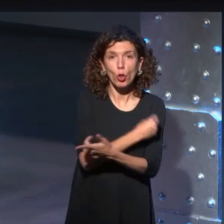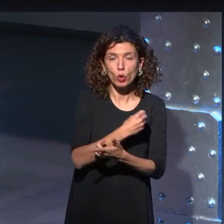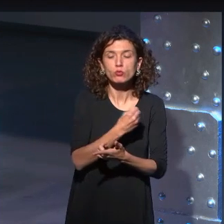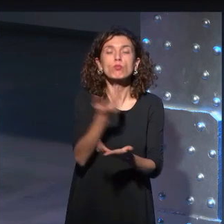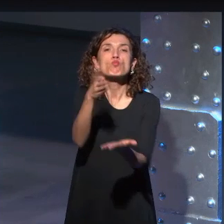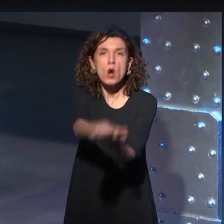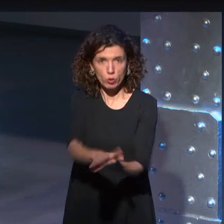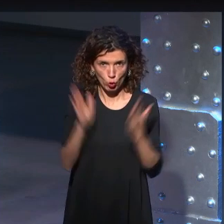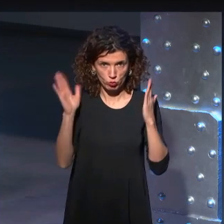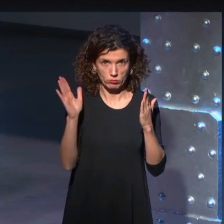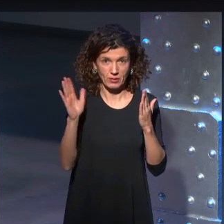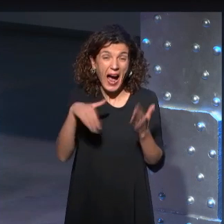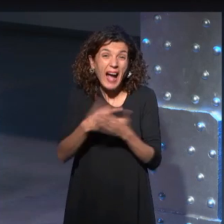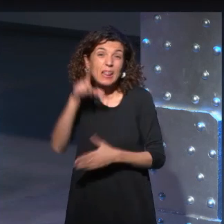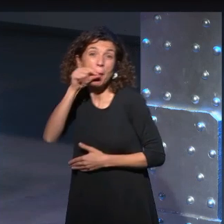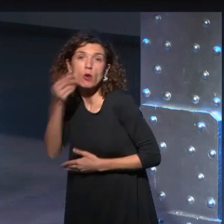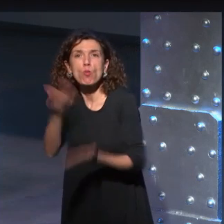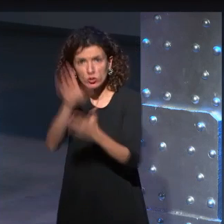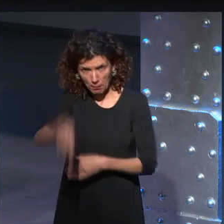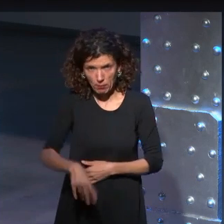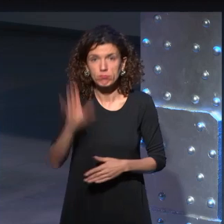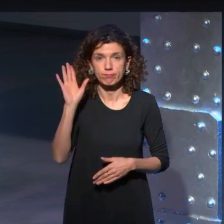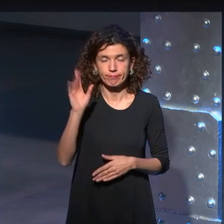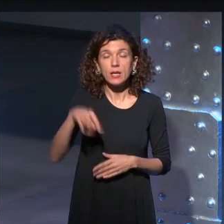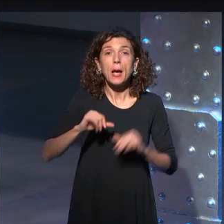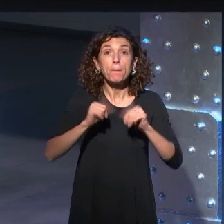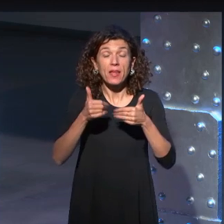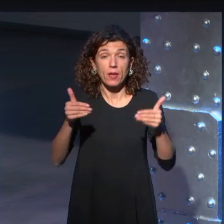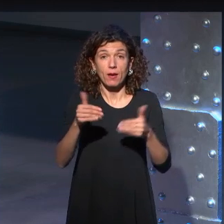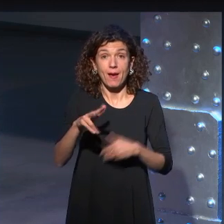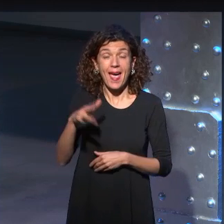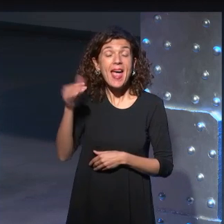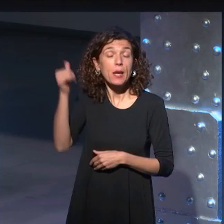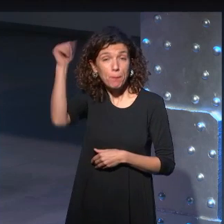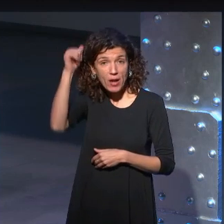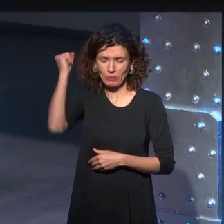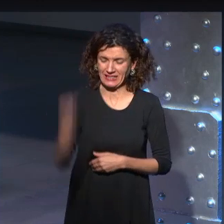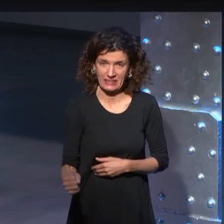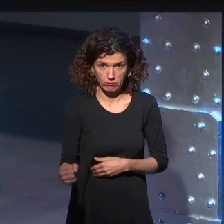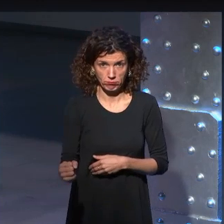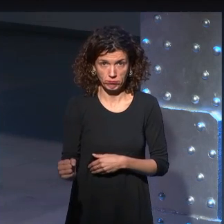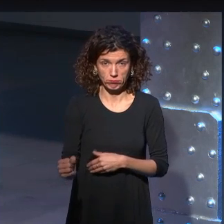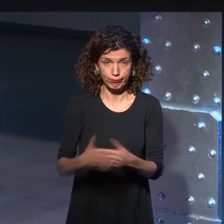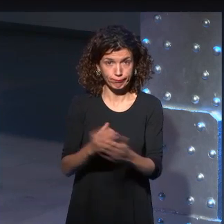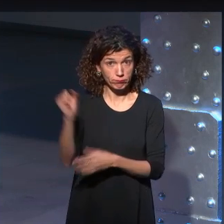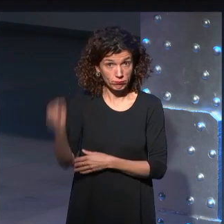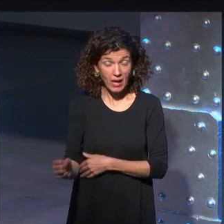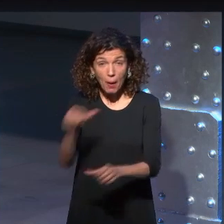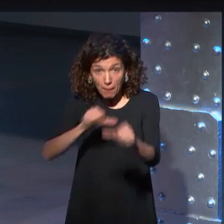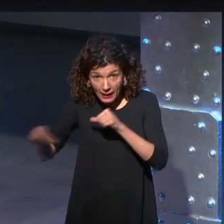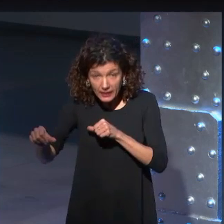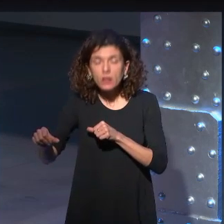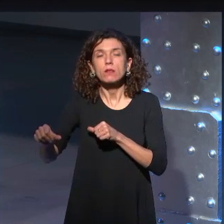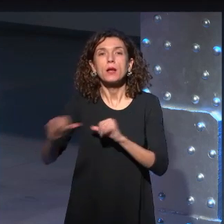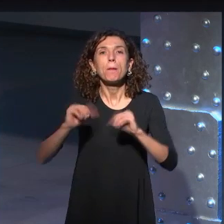estarían muertos, hasta los periquitos. Y todo empieza porque al hermano lo asesinan y a partir de